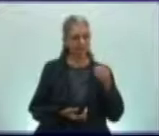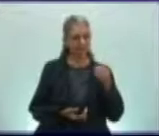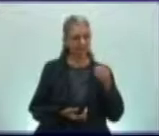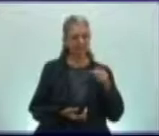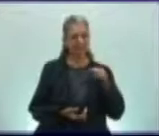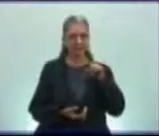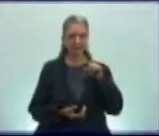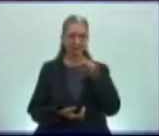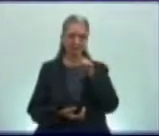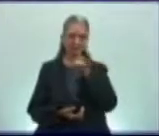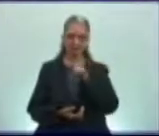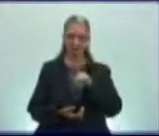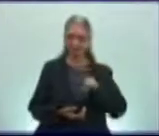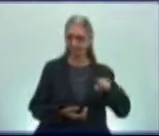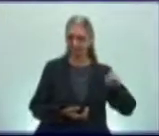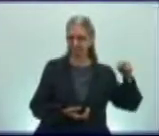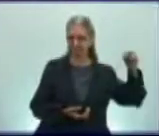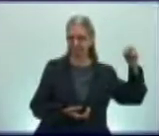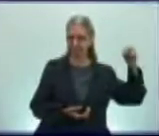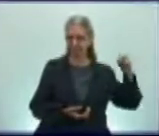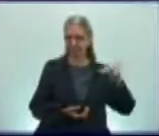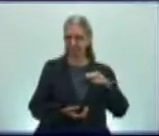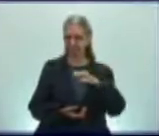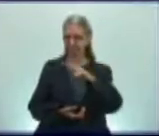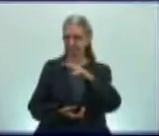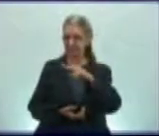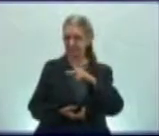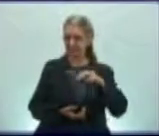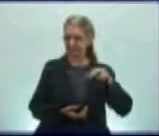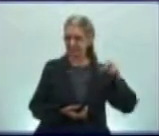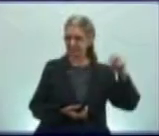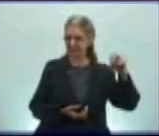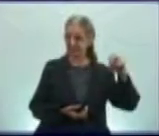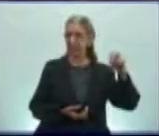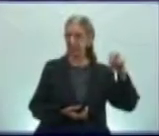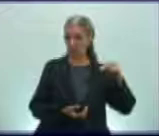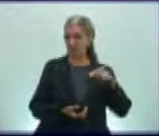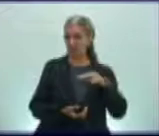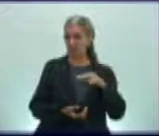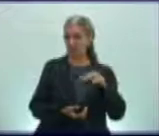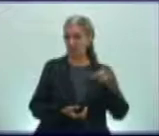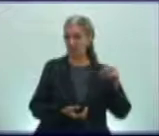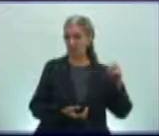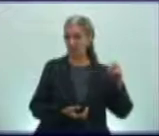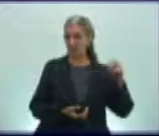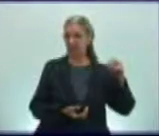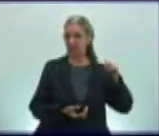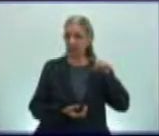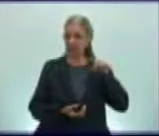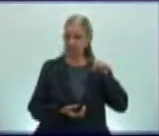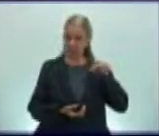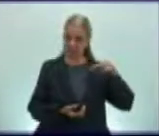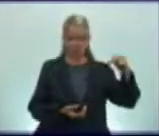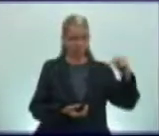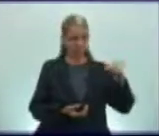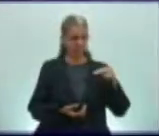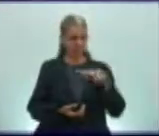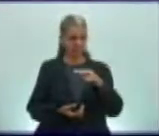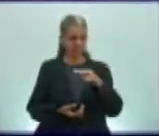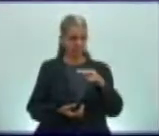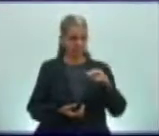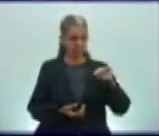se balancean de adelante hacia atrás y de atrás hacia adelante en un columpio. Y cuando usted se está balanceando, usted